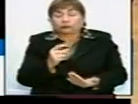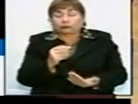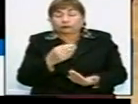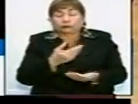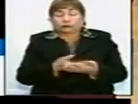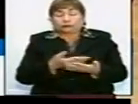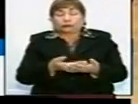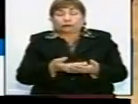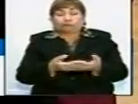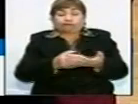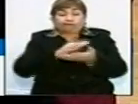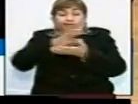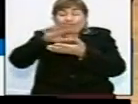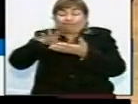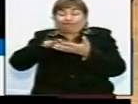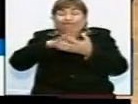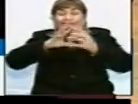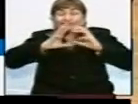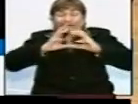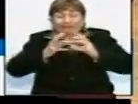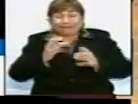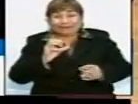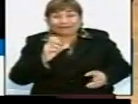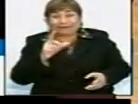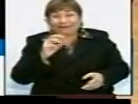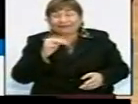cambio climático ya está digamos